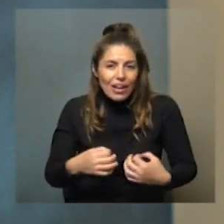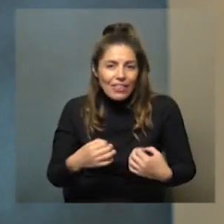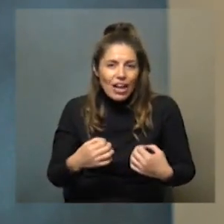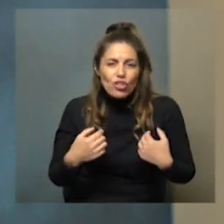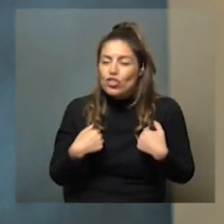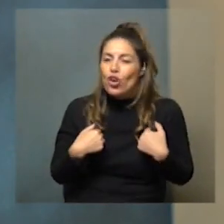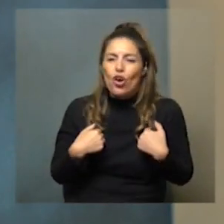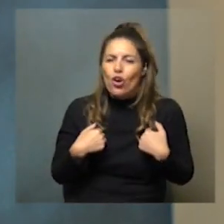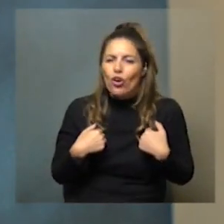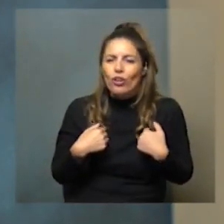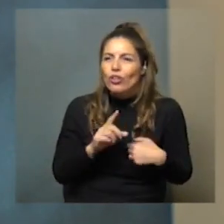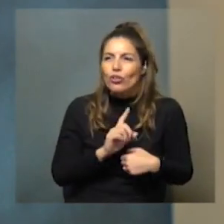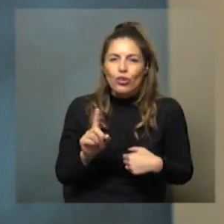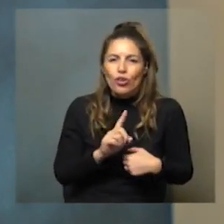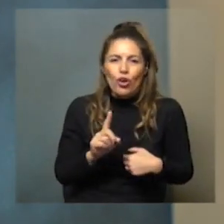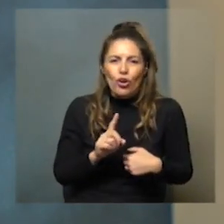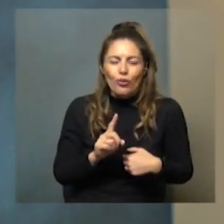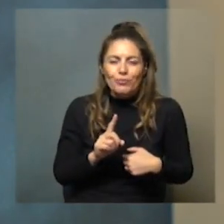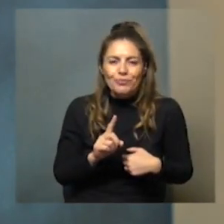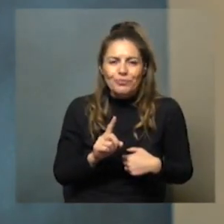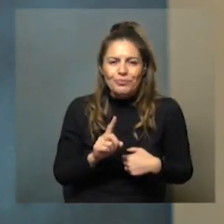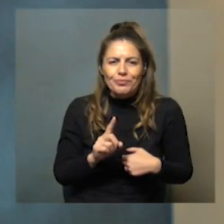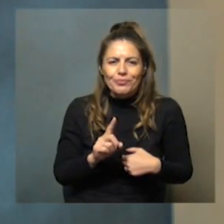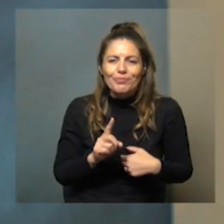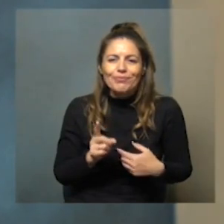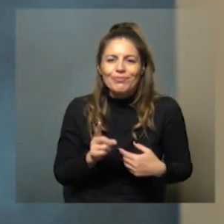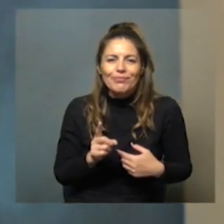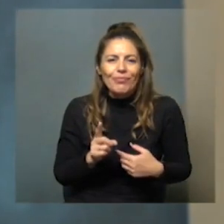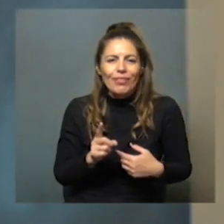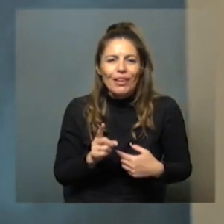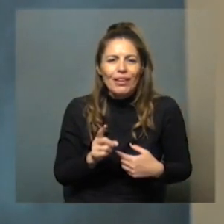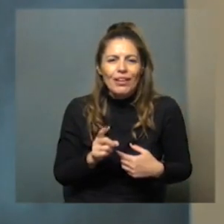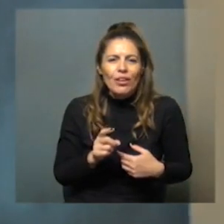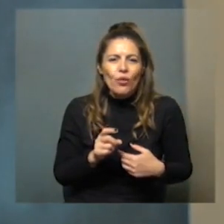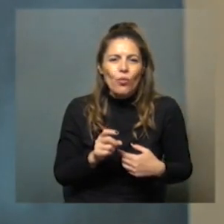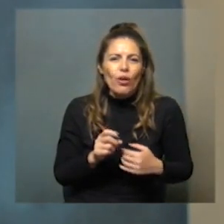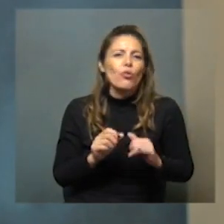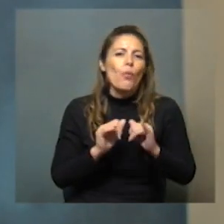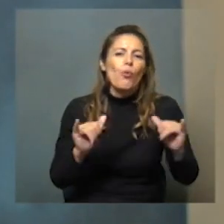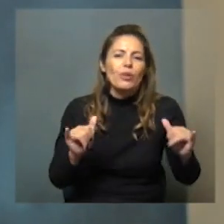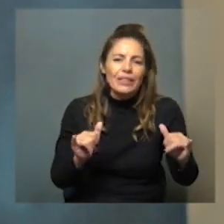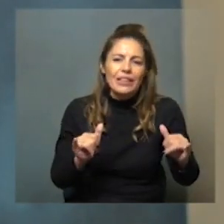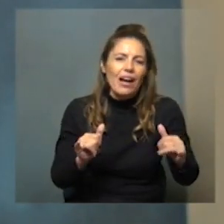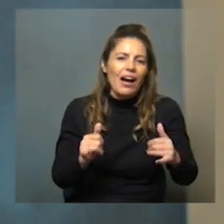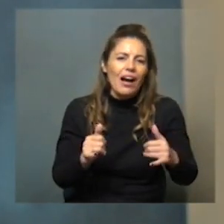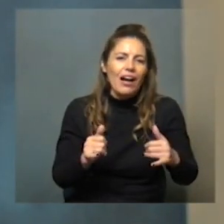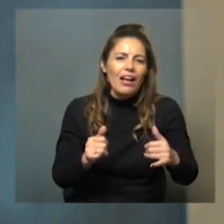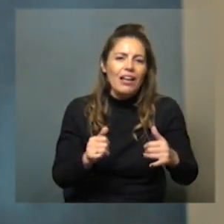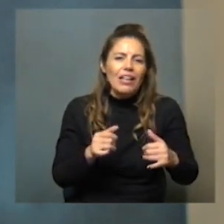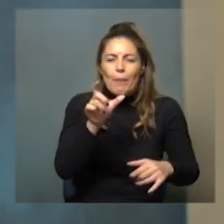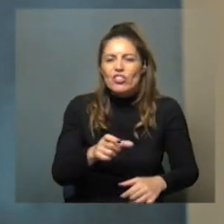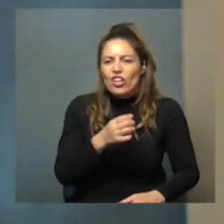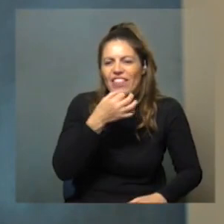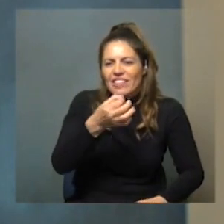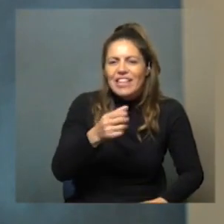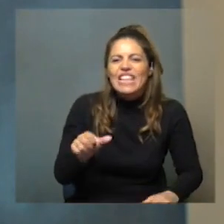sea, no me dediqué, porque también, viste, en los posteos a veces hay gente que no, que hizo esto, que hizo lo otro, yo qué sé, eso